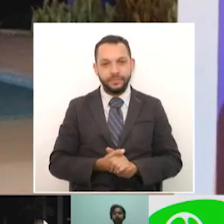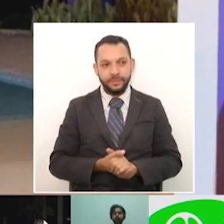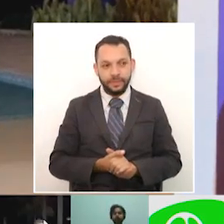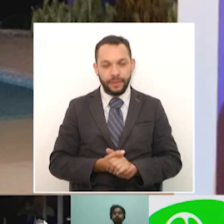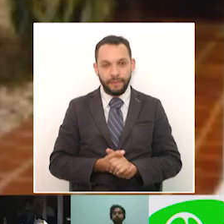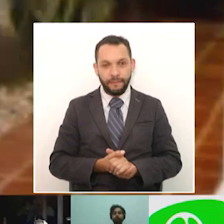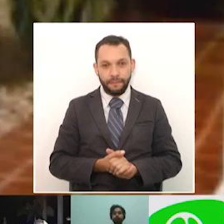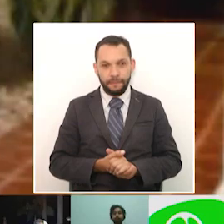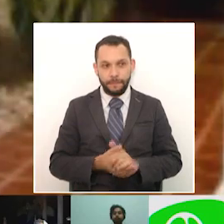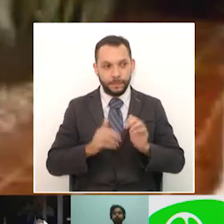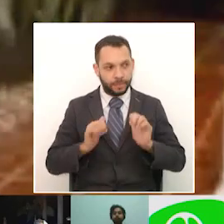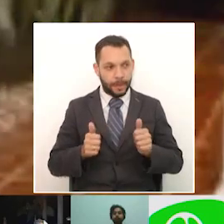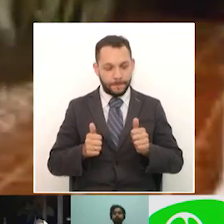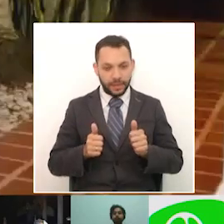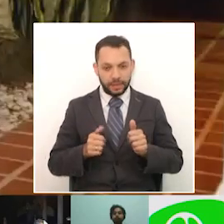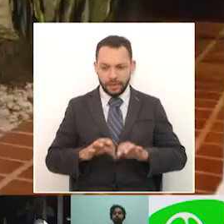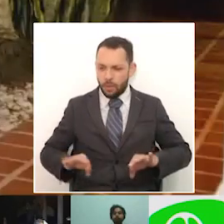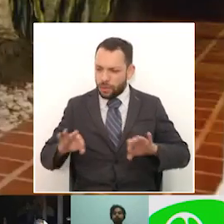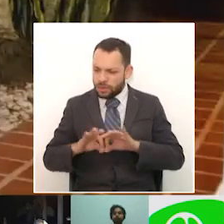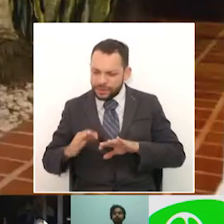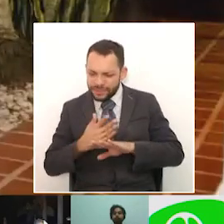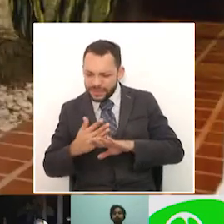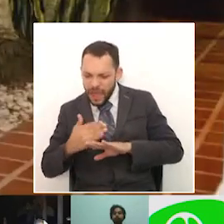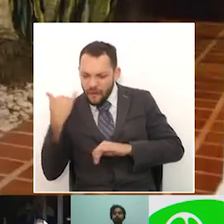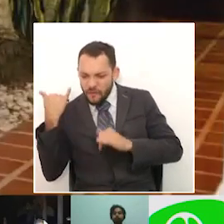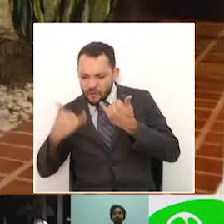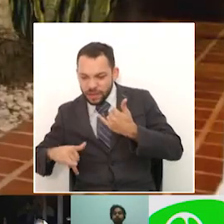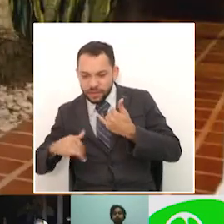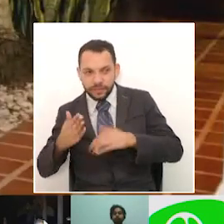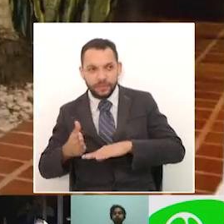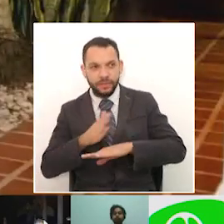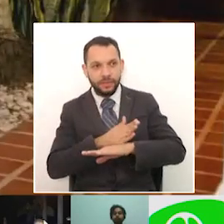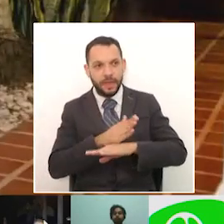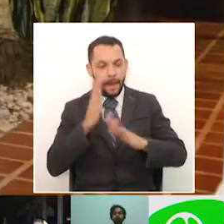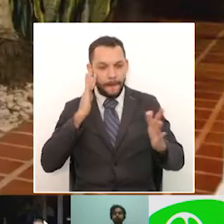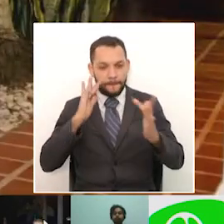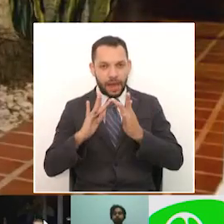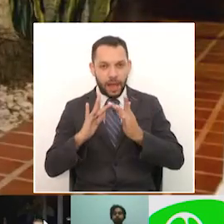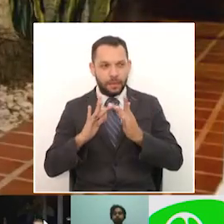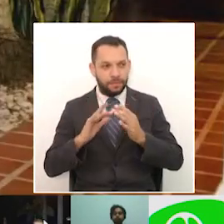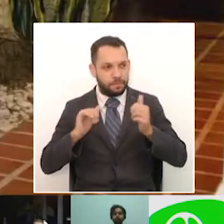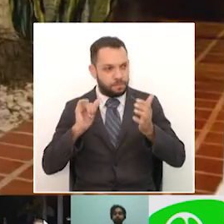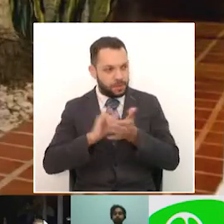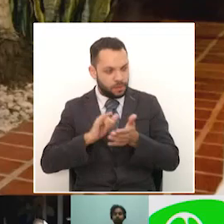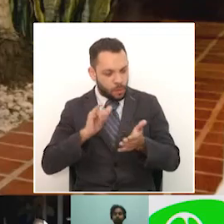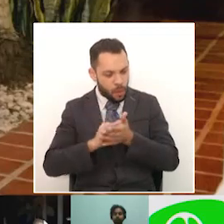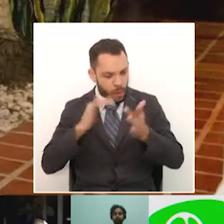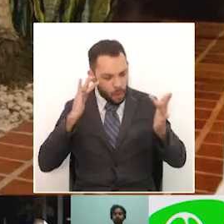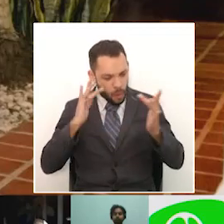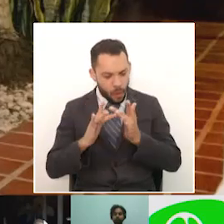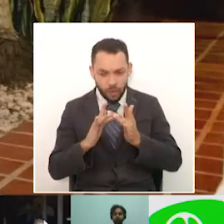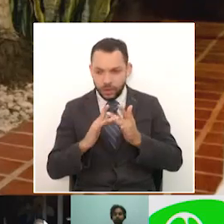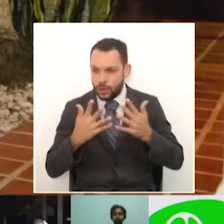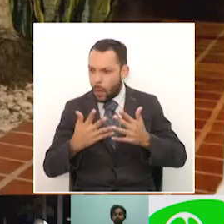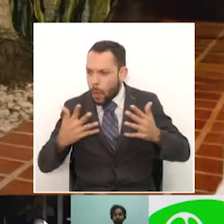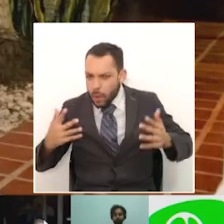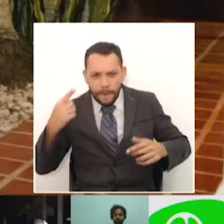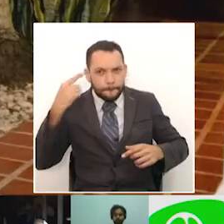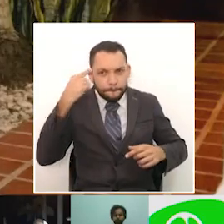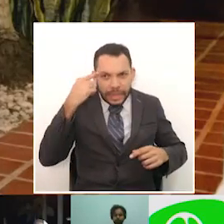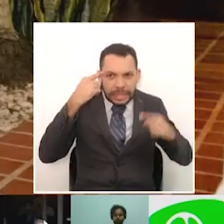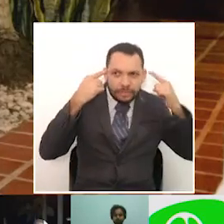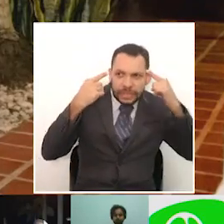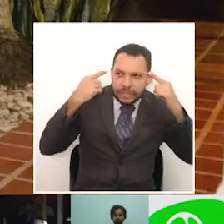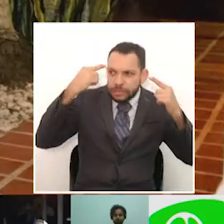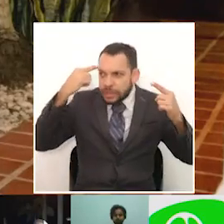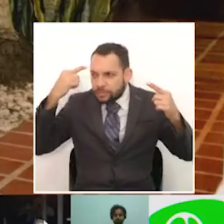Bueno, es importante finalmente que Uta nos decía, hay que conectar, olvidarnos de todos los pensamientos que nos llegan,